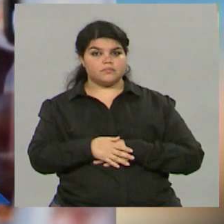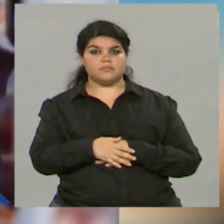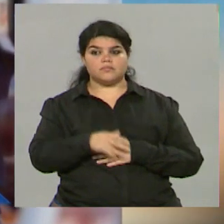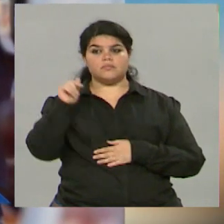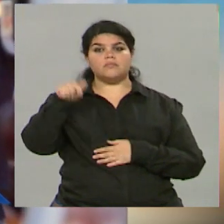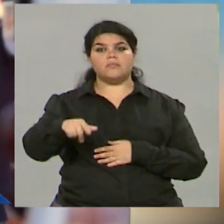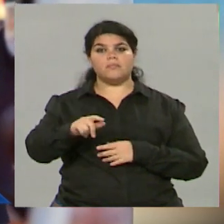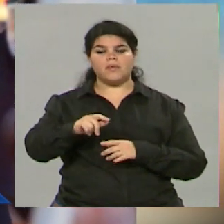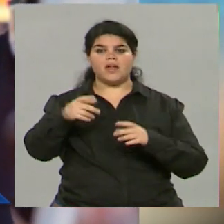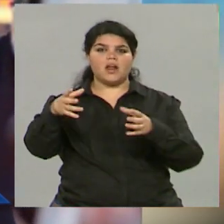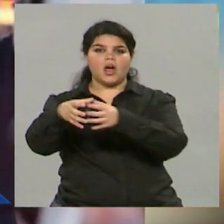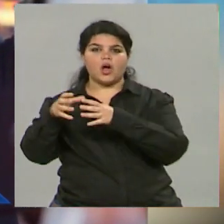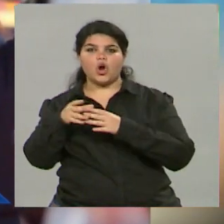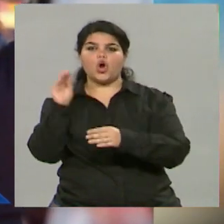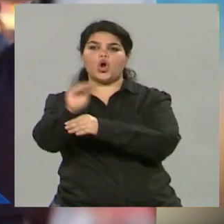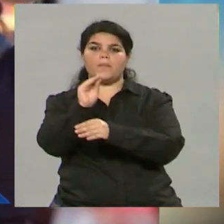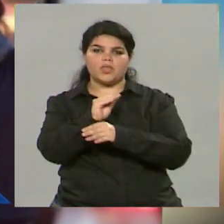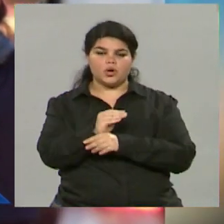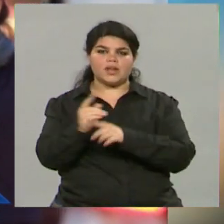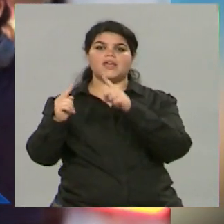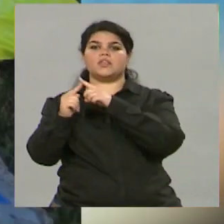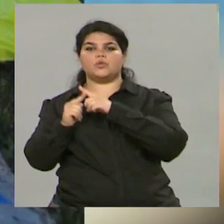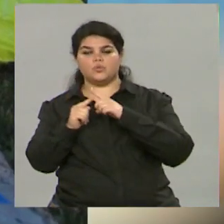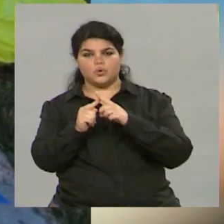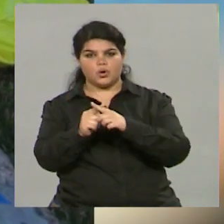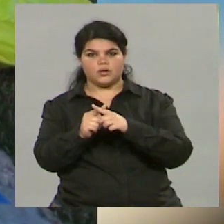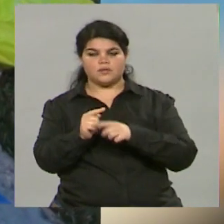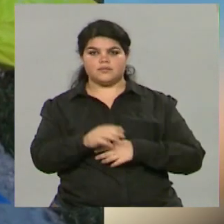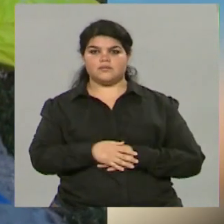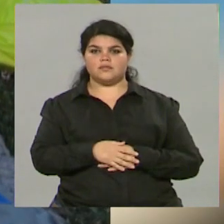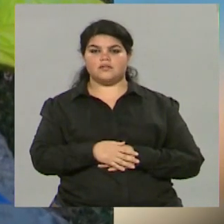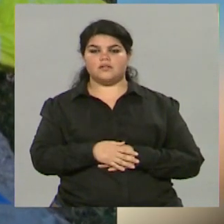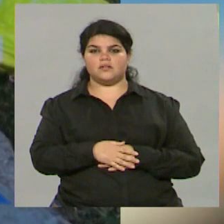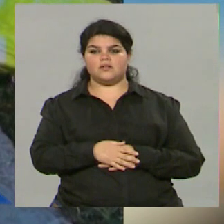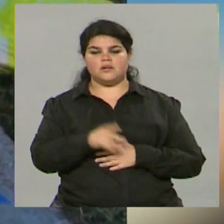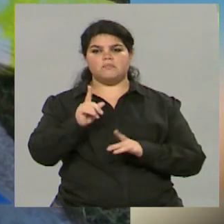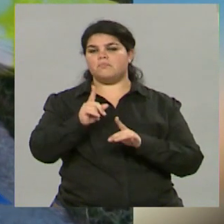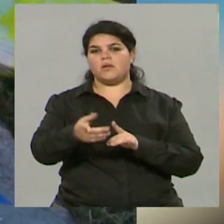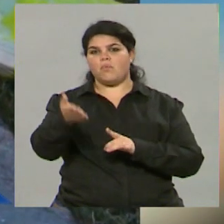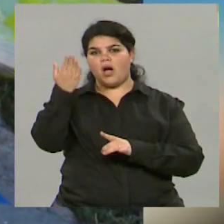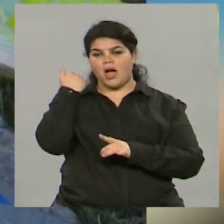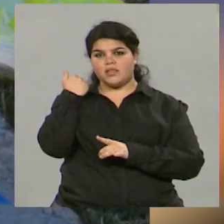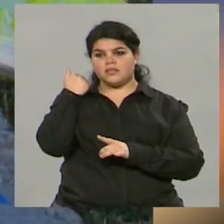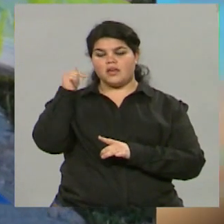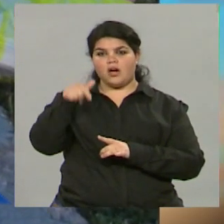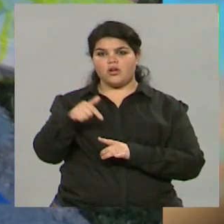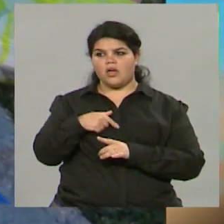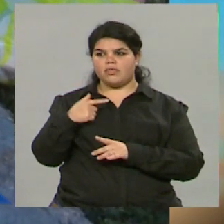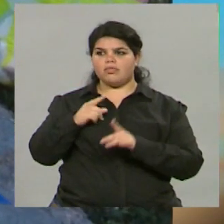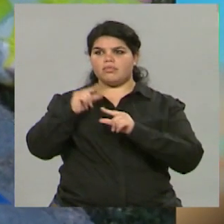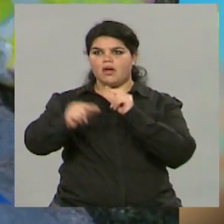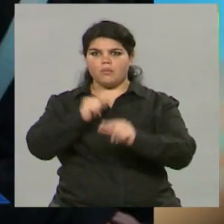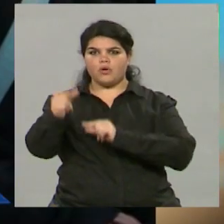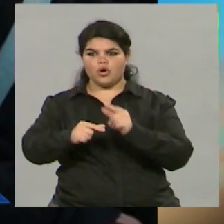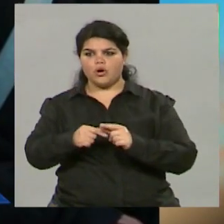comedores, varias instituciones. Uh-huh. Después de lo que pasó otra vez, varias instituciones se acercaron a nosotros y empezaron a decir si